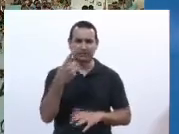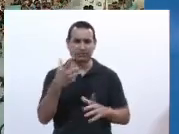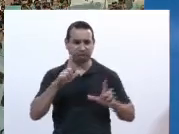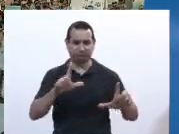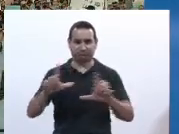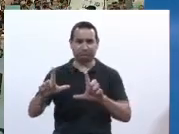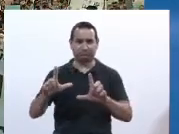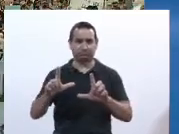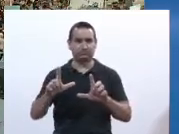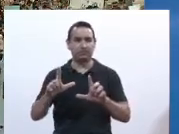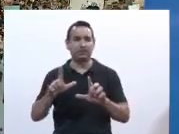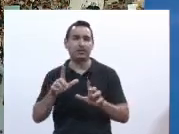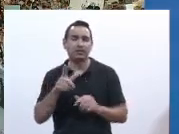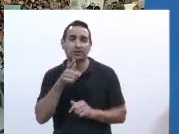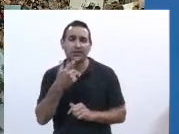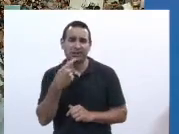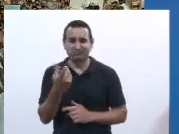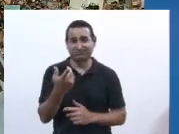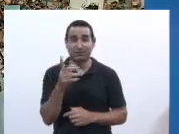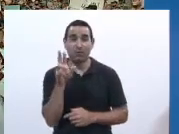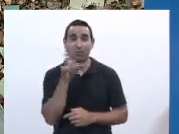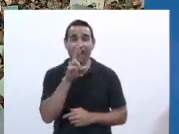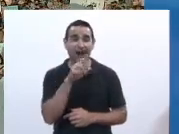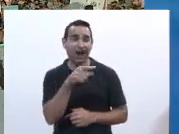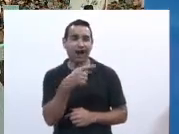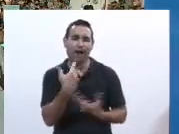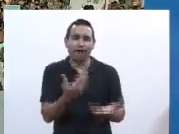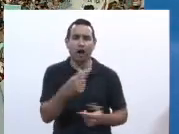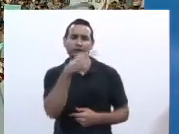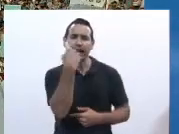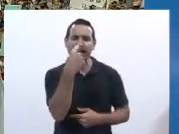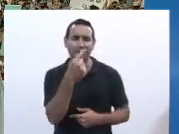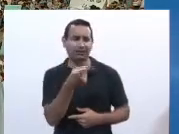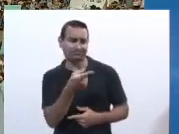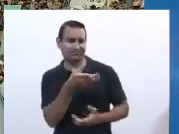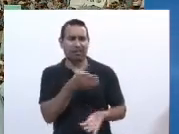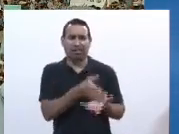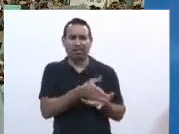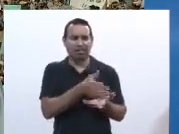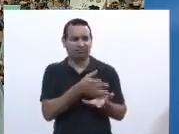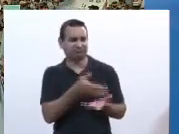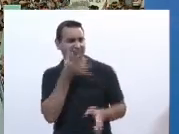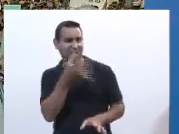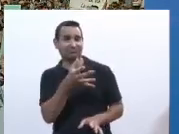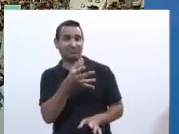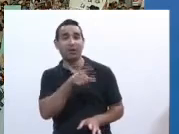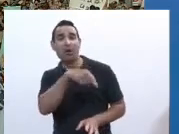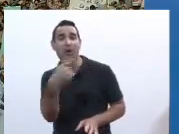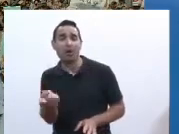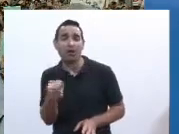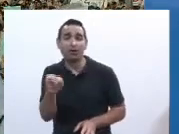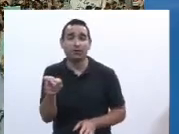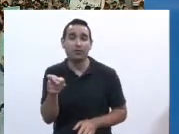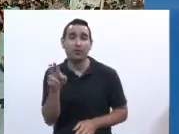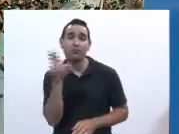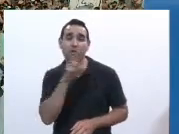Entonces se definió como pacatas a las celestes y como fáciles o más